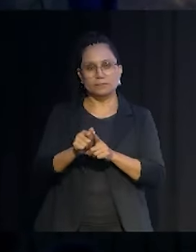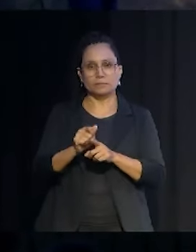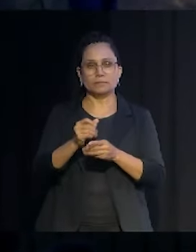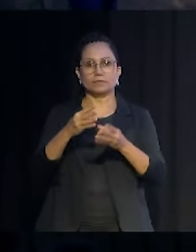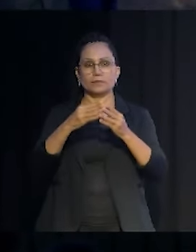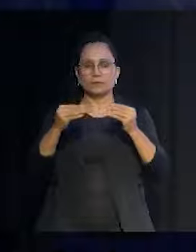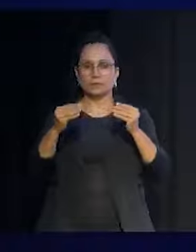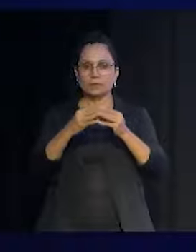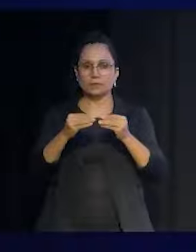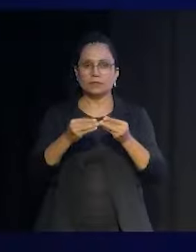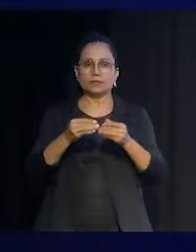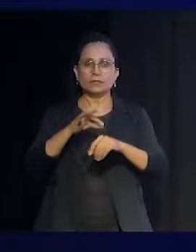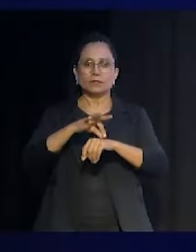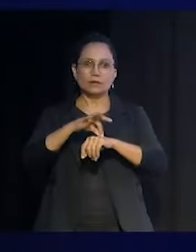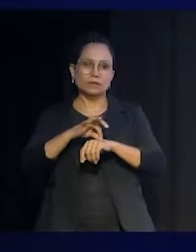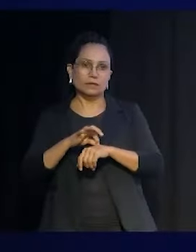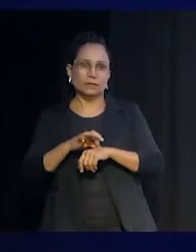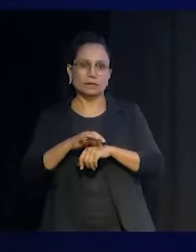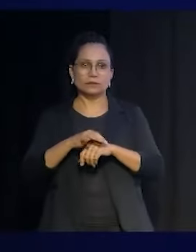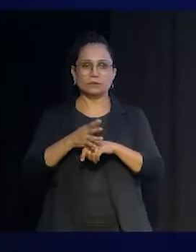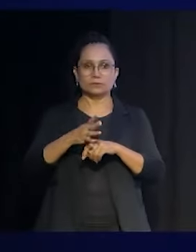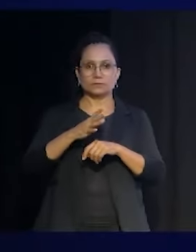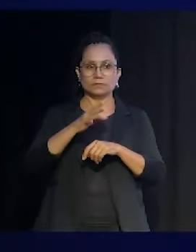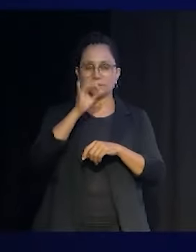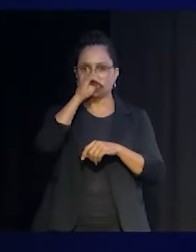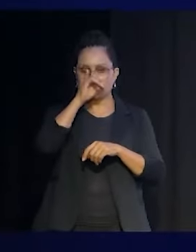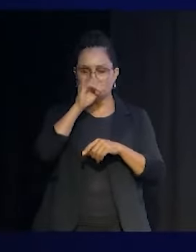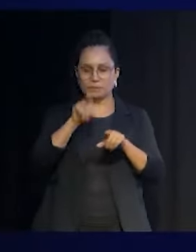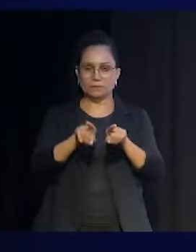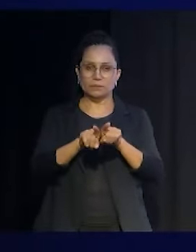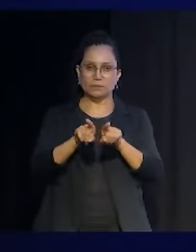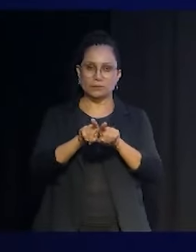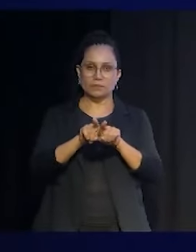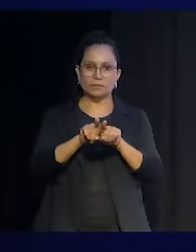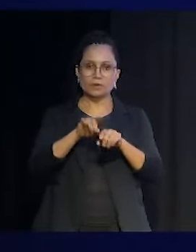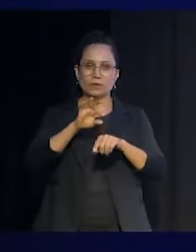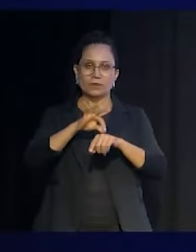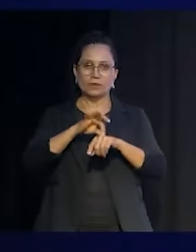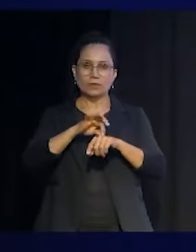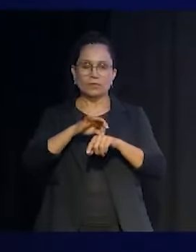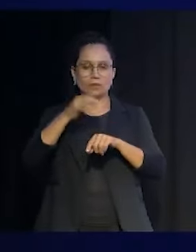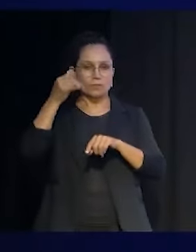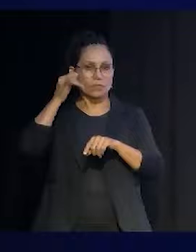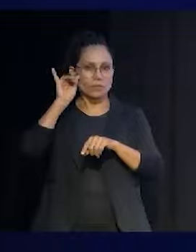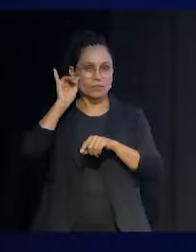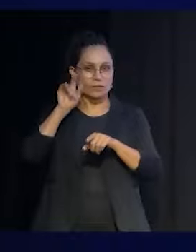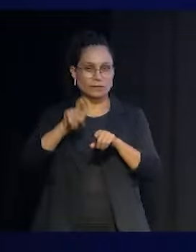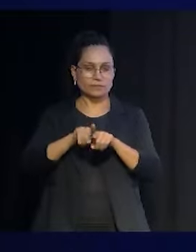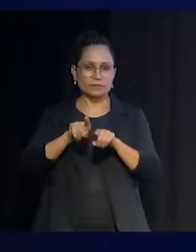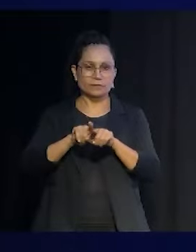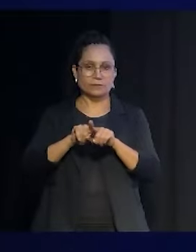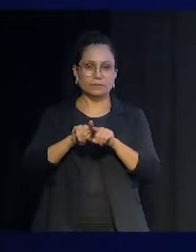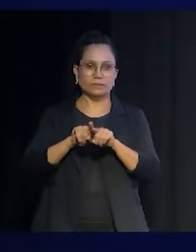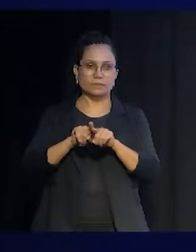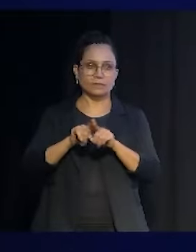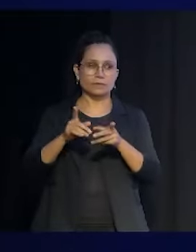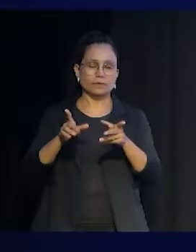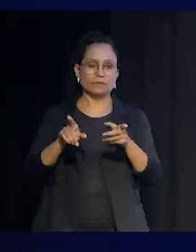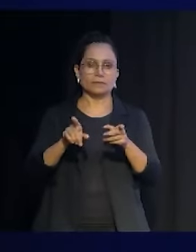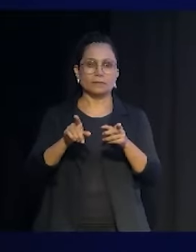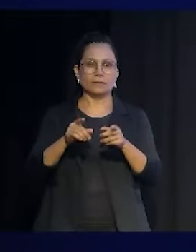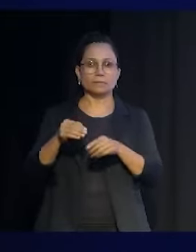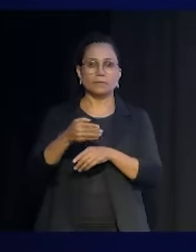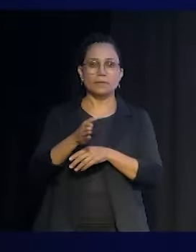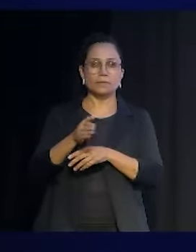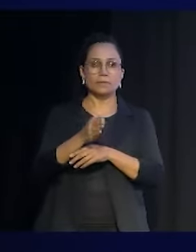en algodón, en carne bovina, de ganado, en suines, jugos de naranja, azúcar y peces.